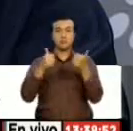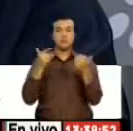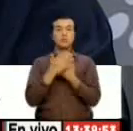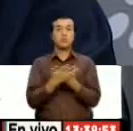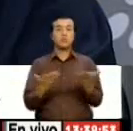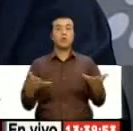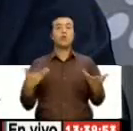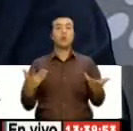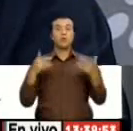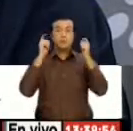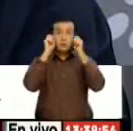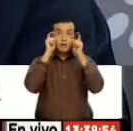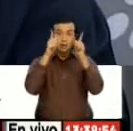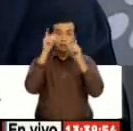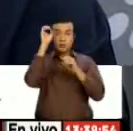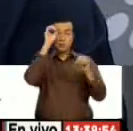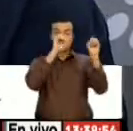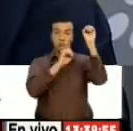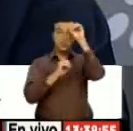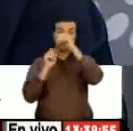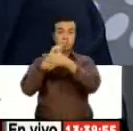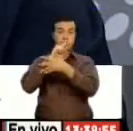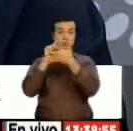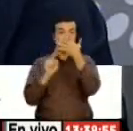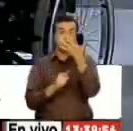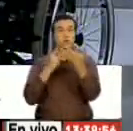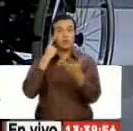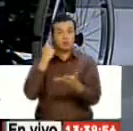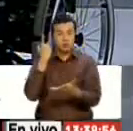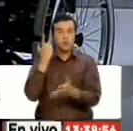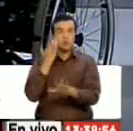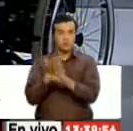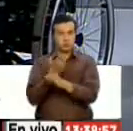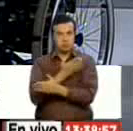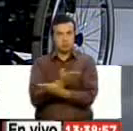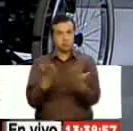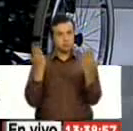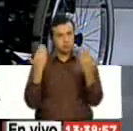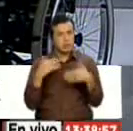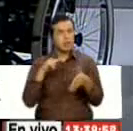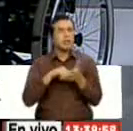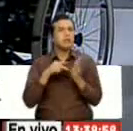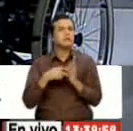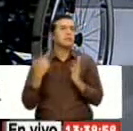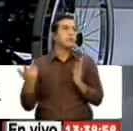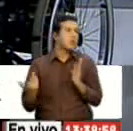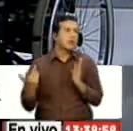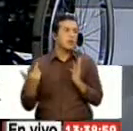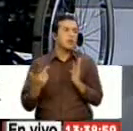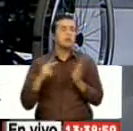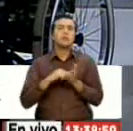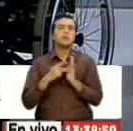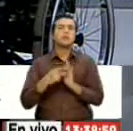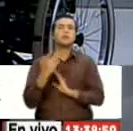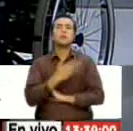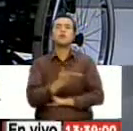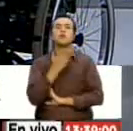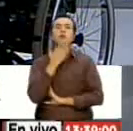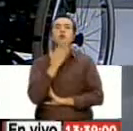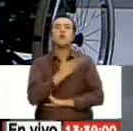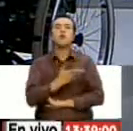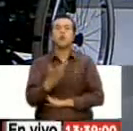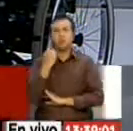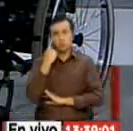los cuales vigilamos, observamos y formulamos también política pública. ¿Qué nos significa? Al formular política pública tengo que